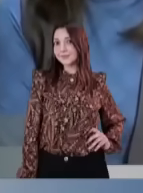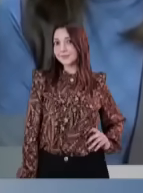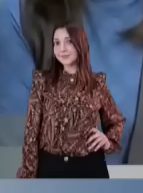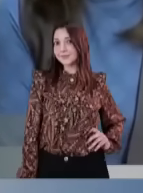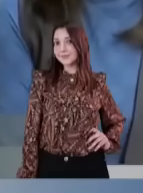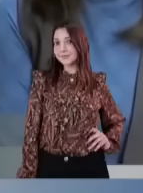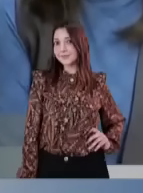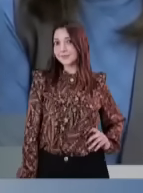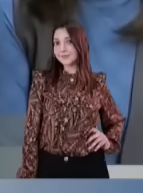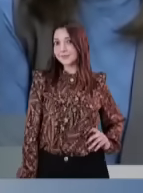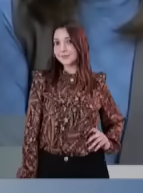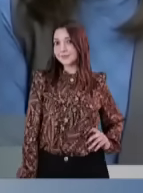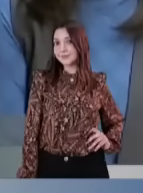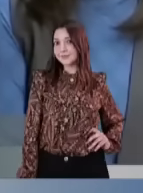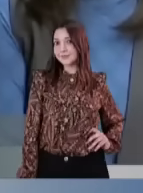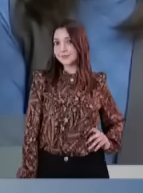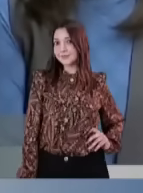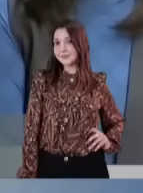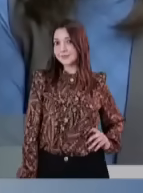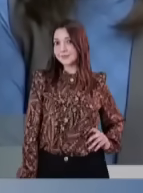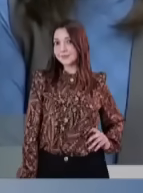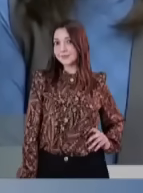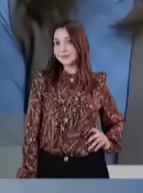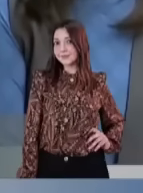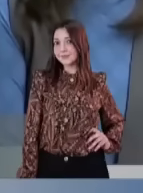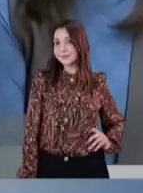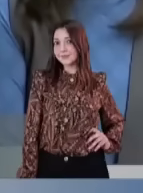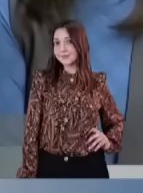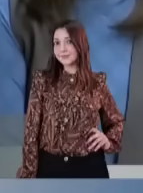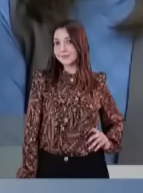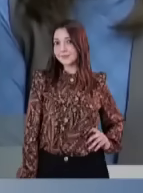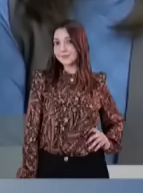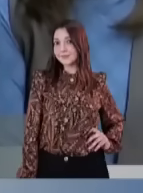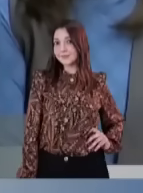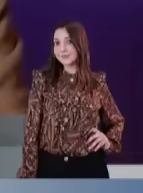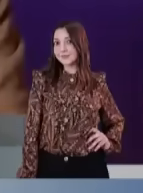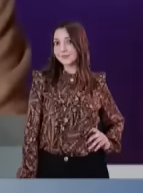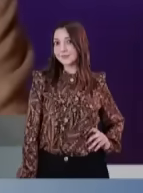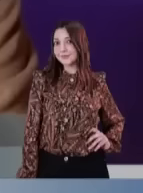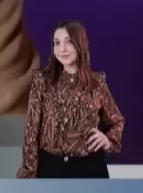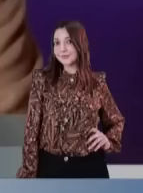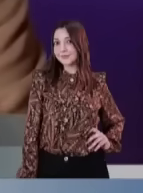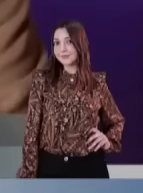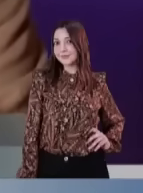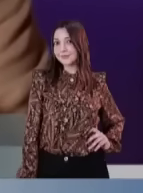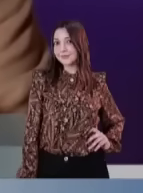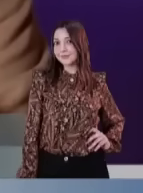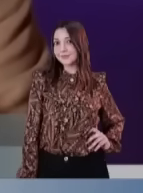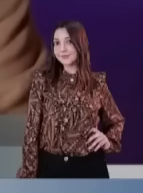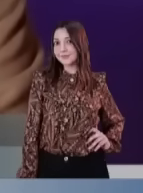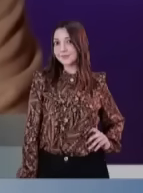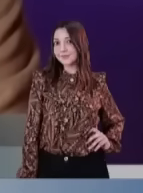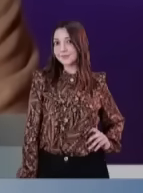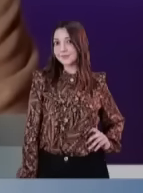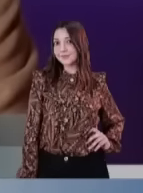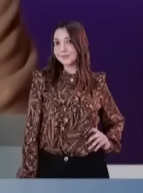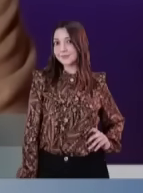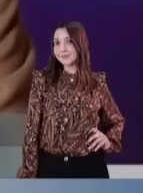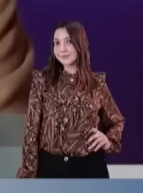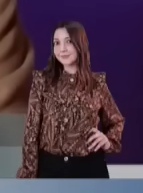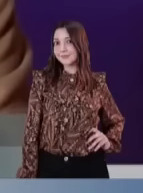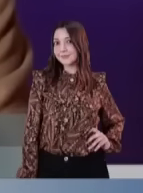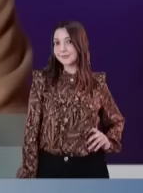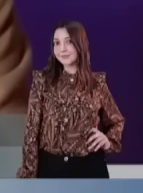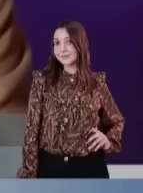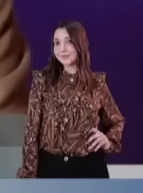el ministro de las Culturas, porque resulta que fue nombrado hace poco tiempo y podría salir una entrevista desgraciada el día